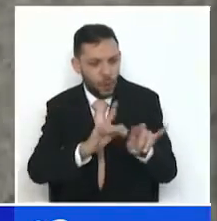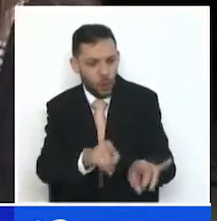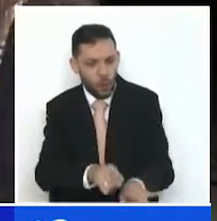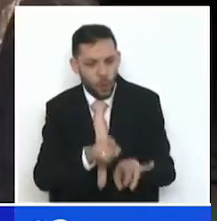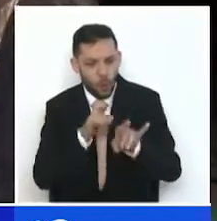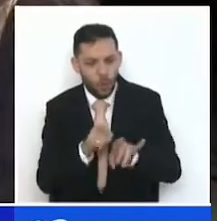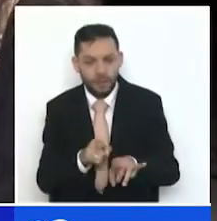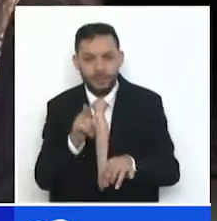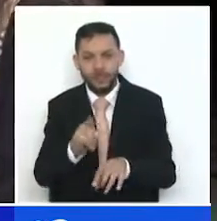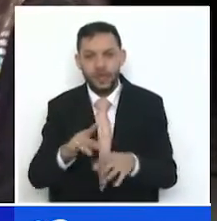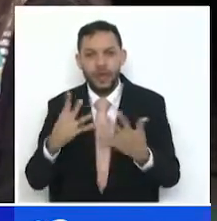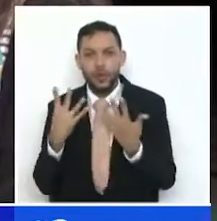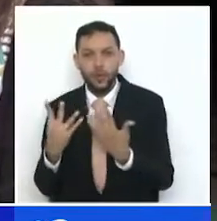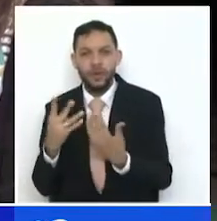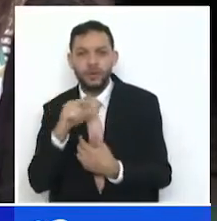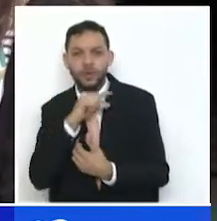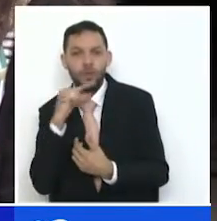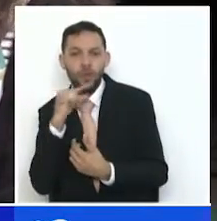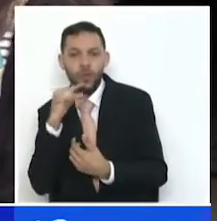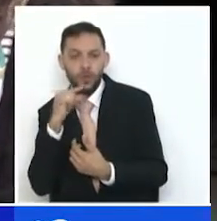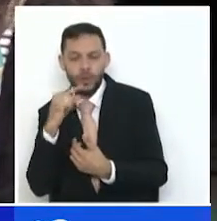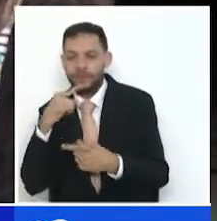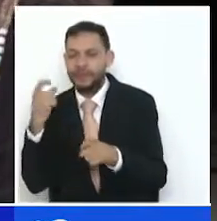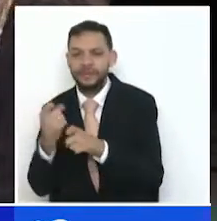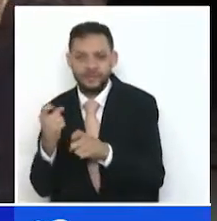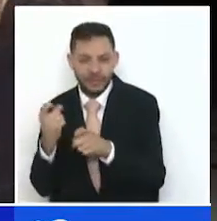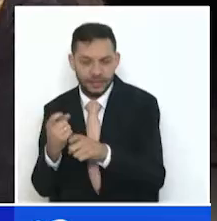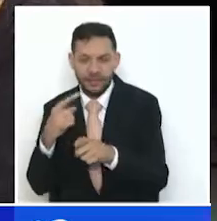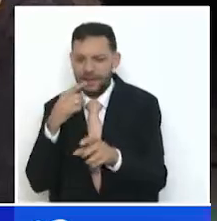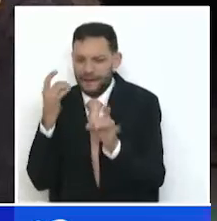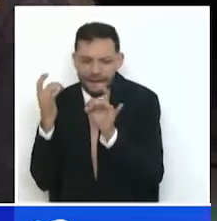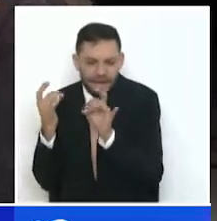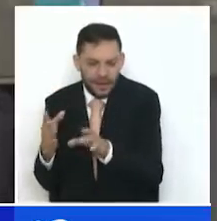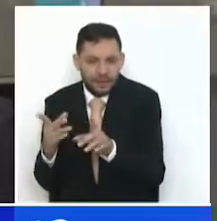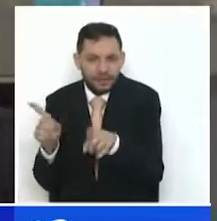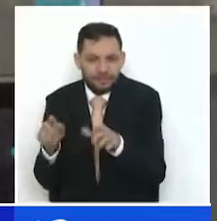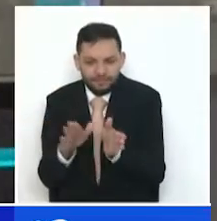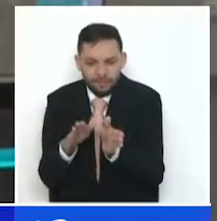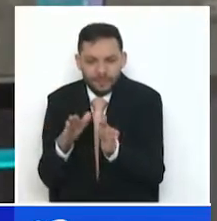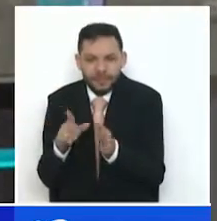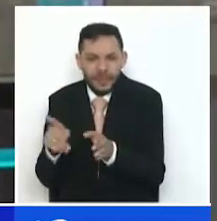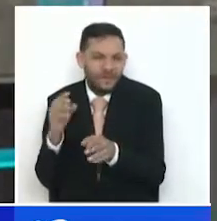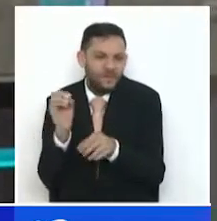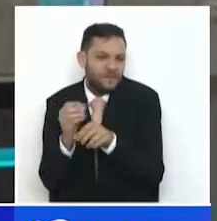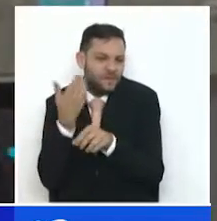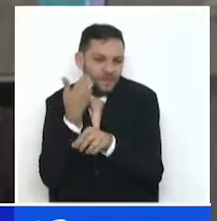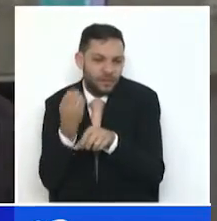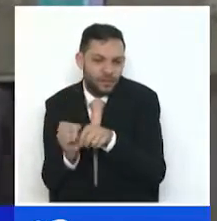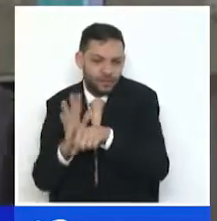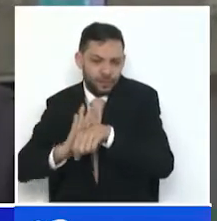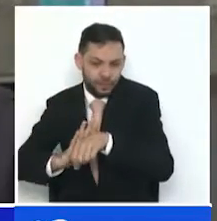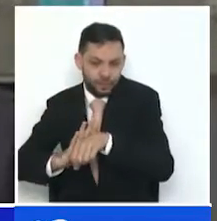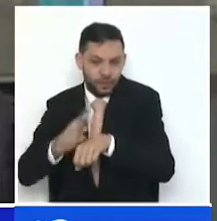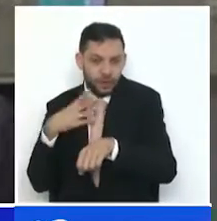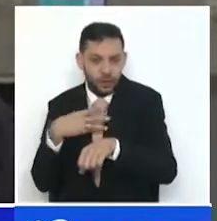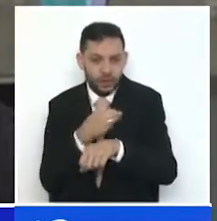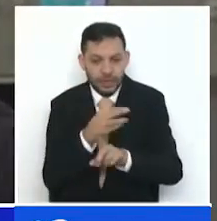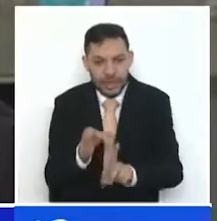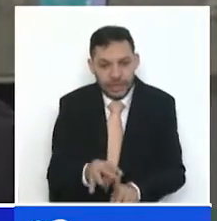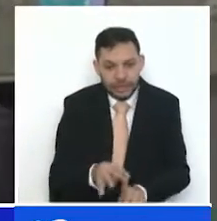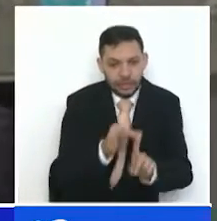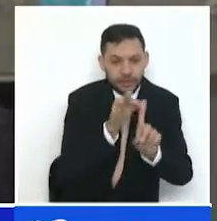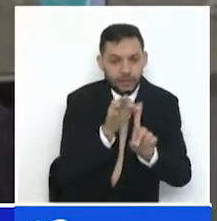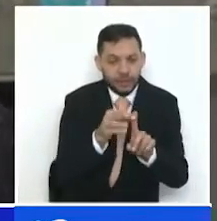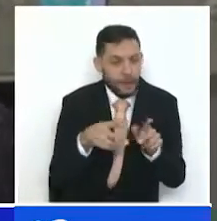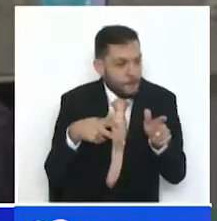Quindío ya son 9 sacerdotes los que han sufrido de esta enfermedad, incluyendo el obispo de Armenia. Los sacerdotes no estamos priorizados dentro del plan